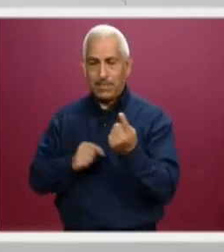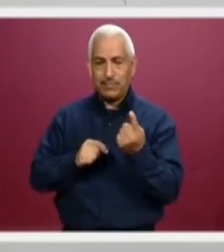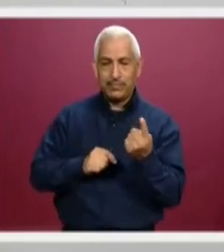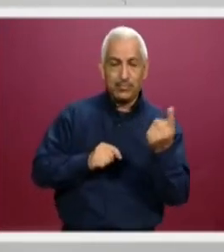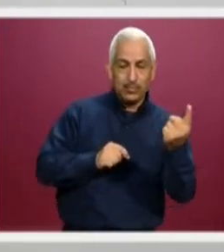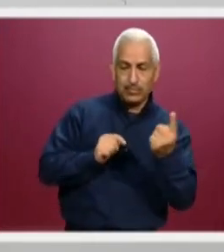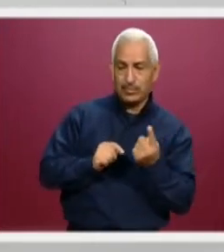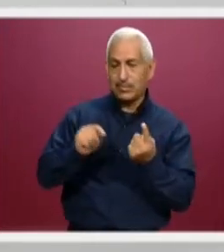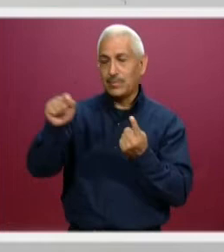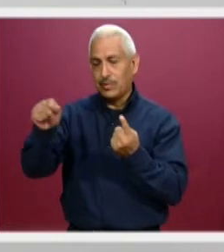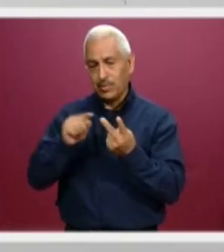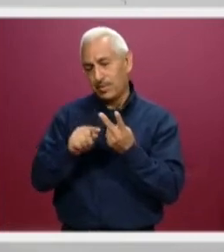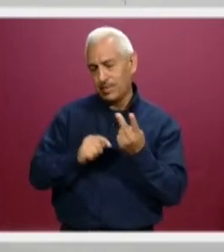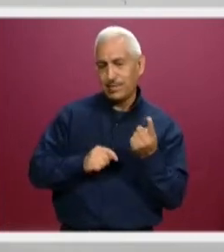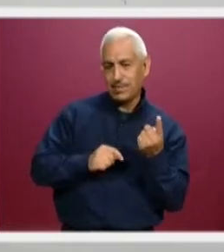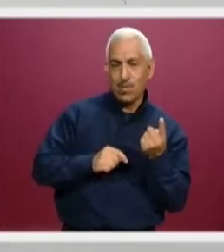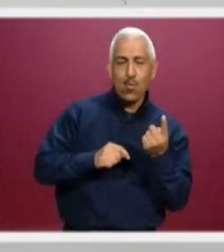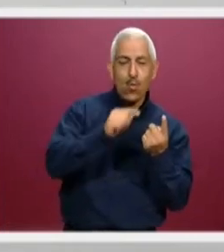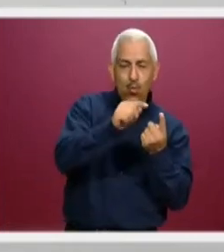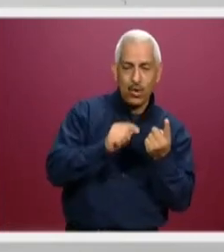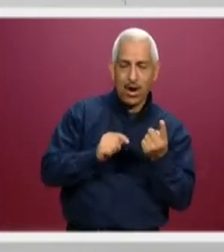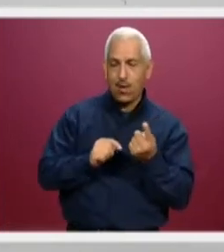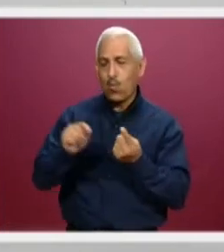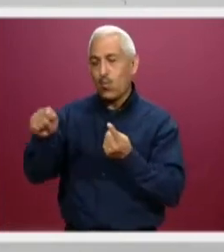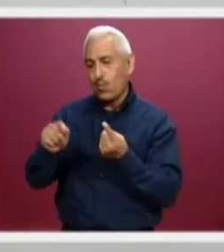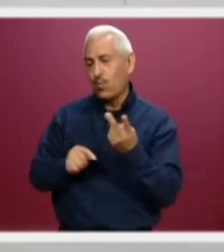una y una